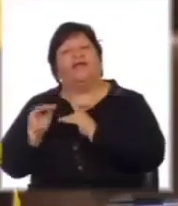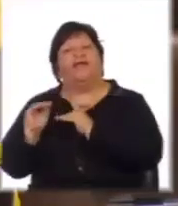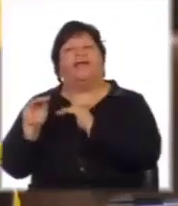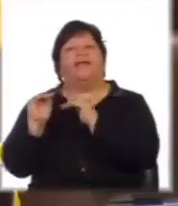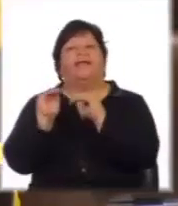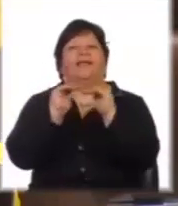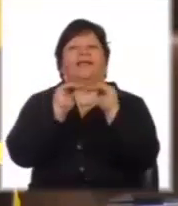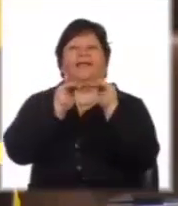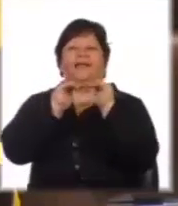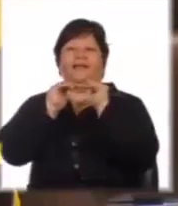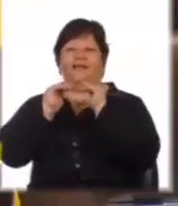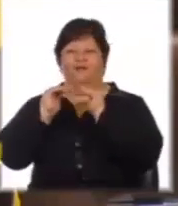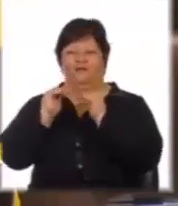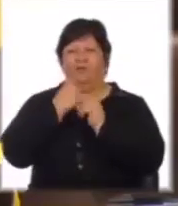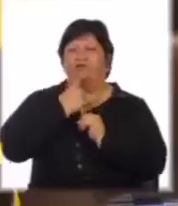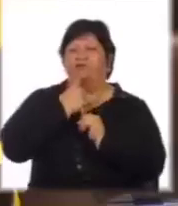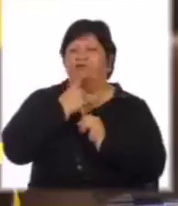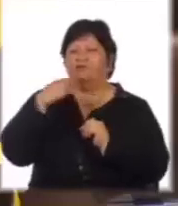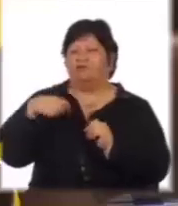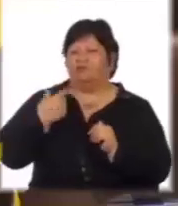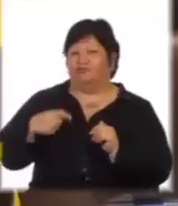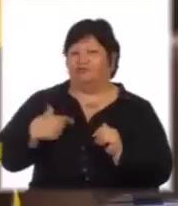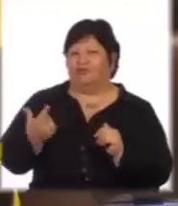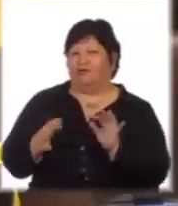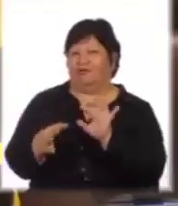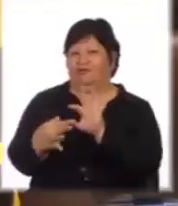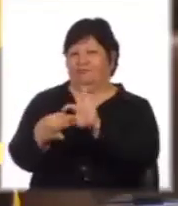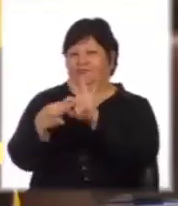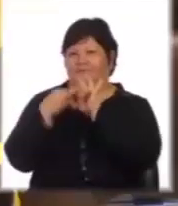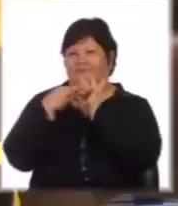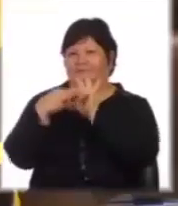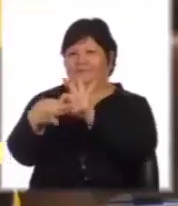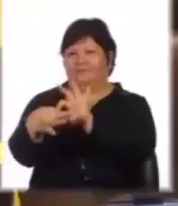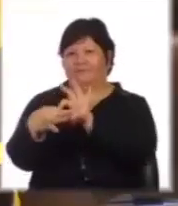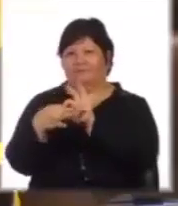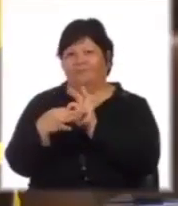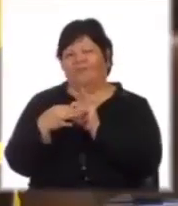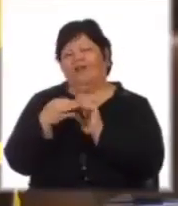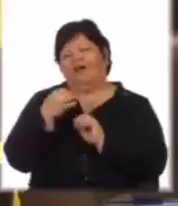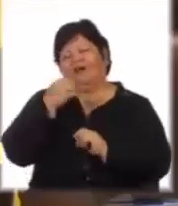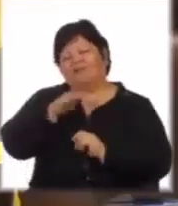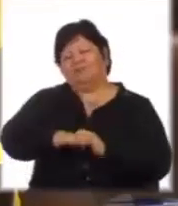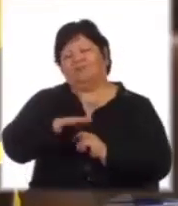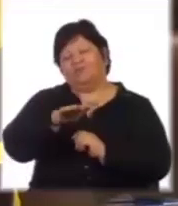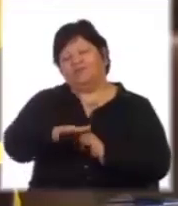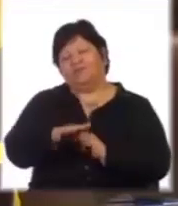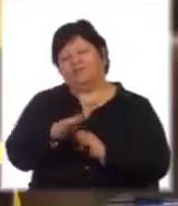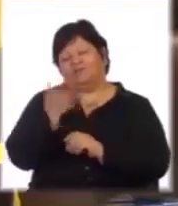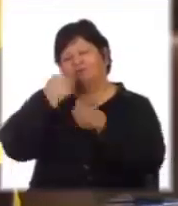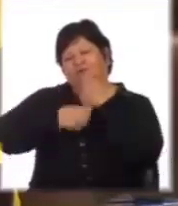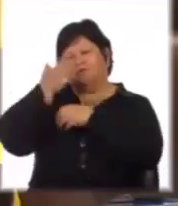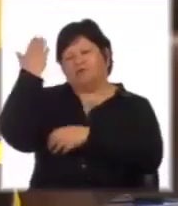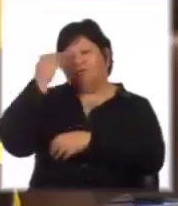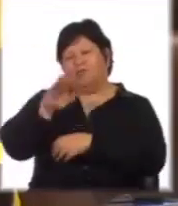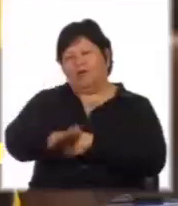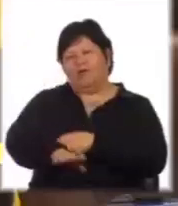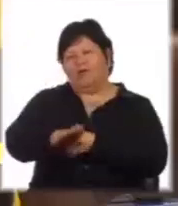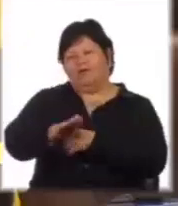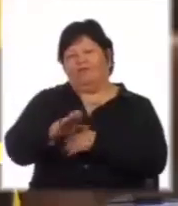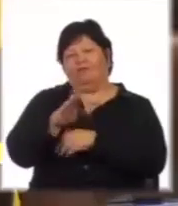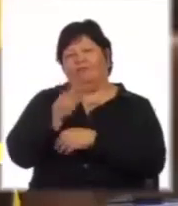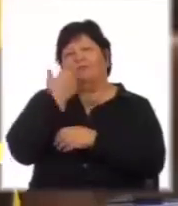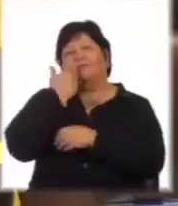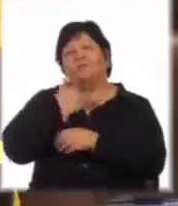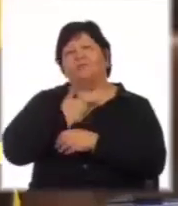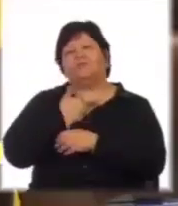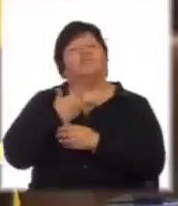y sociales. Hace algunos años un niño en un aula me preguntó cómo podíamos hacer